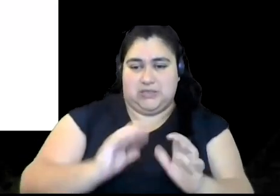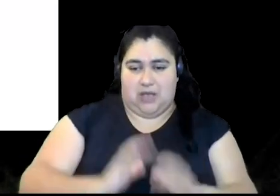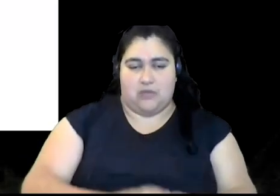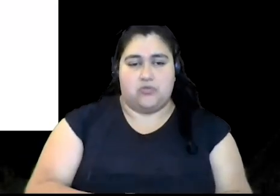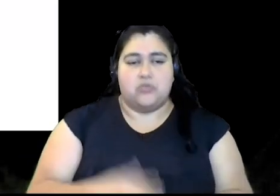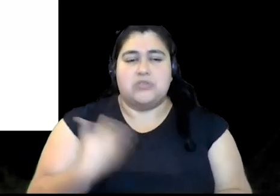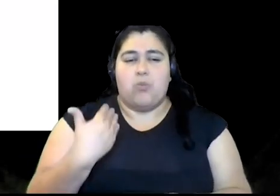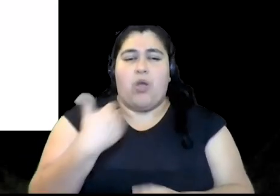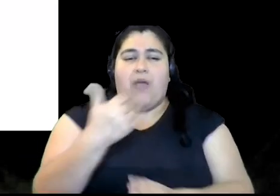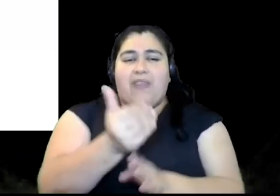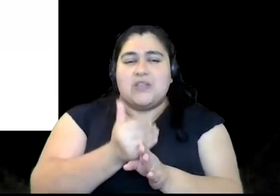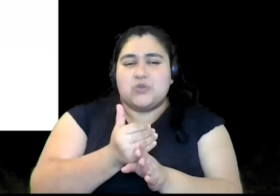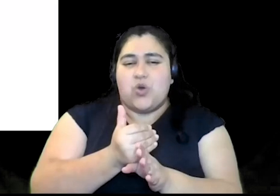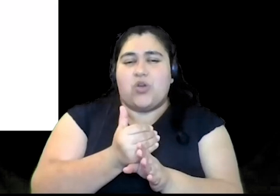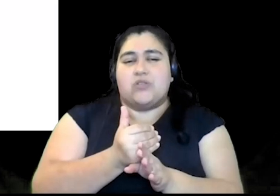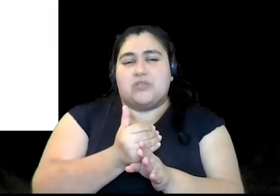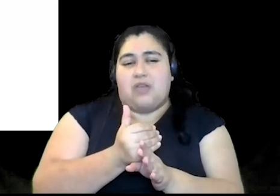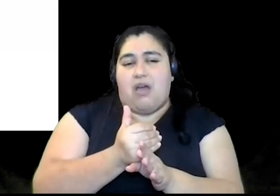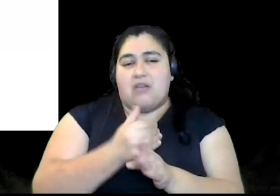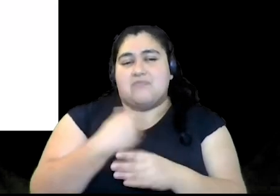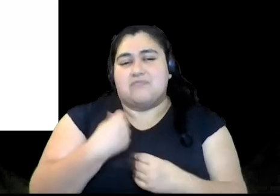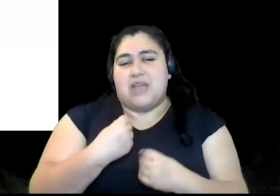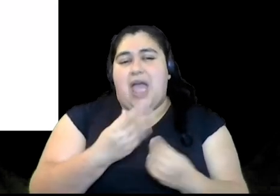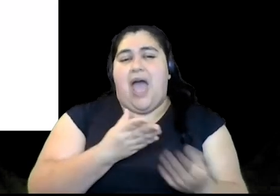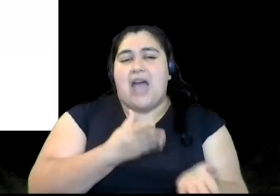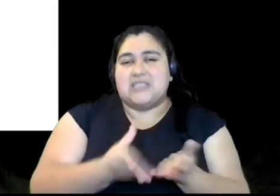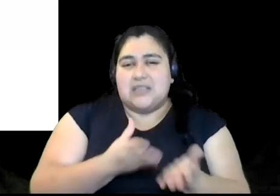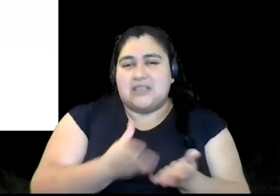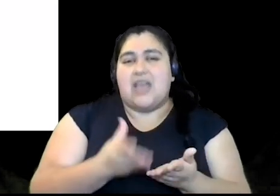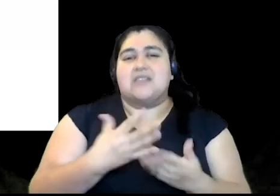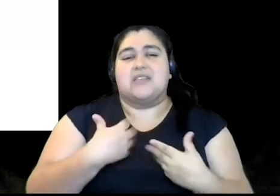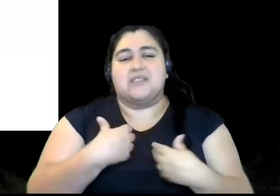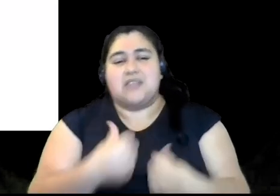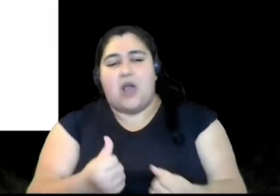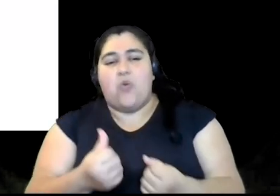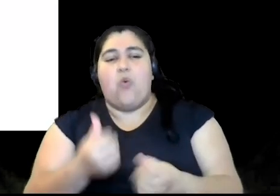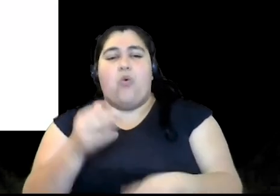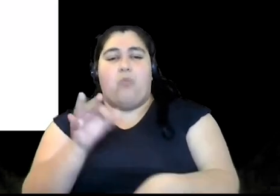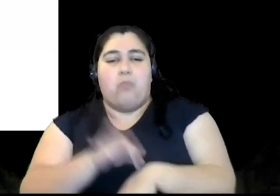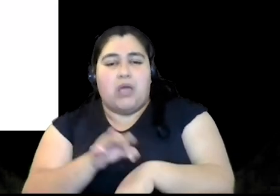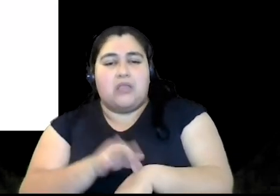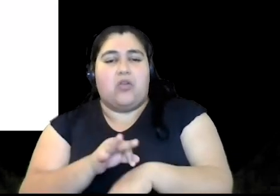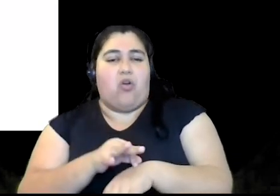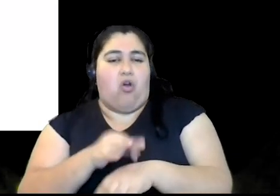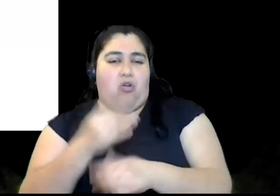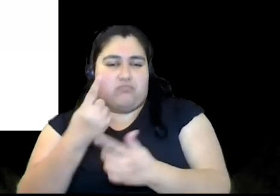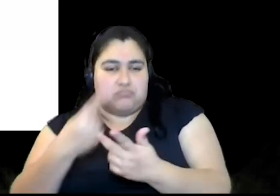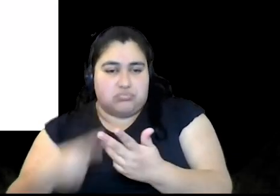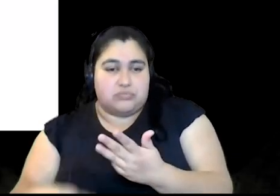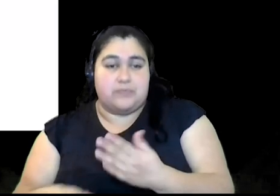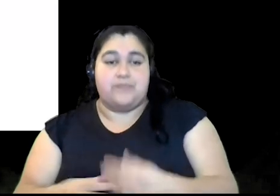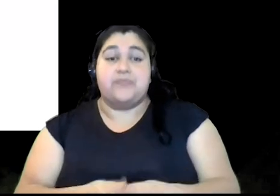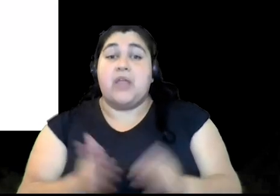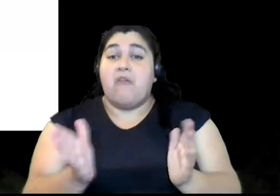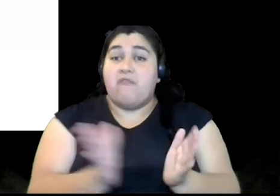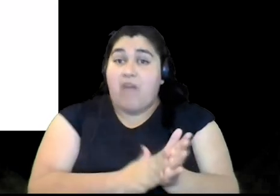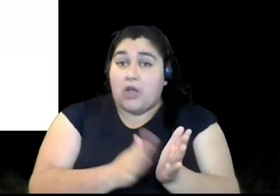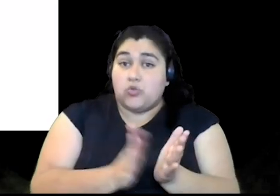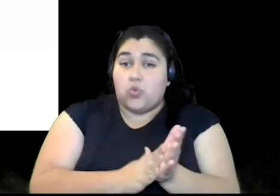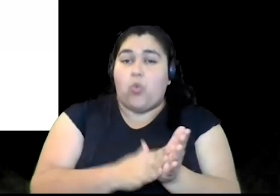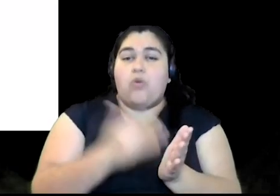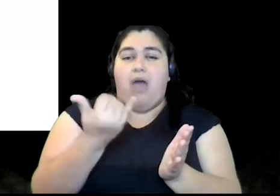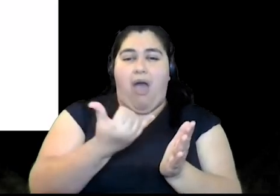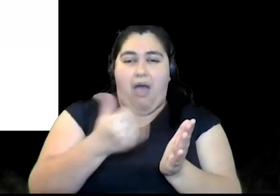Podré descontar los honorarios de asistencia sanitaria, médica y paramédica, pero de cada factura que